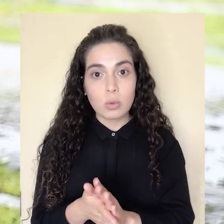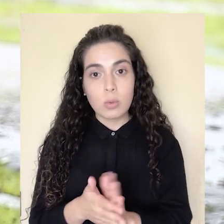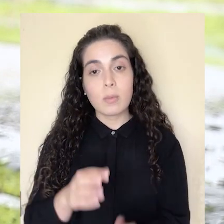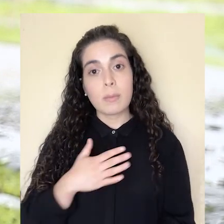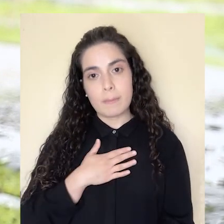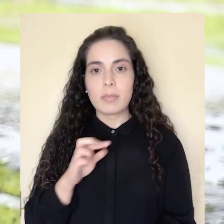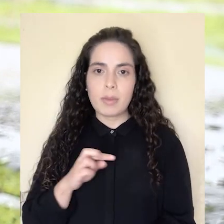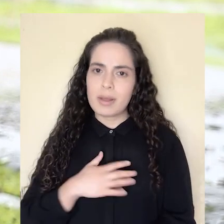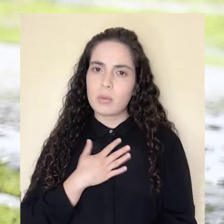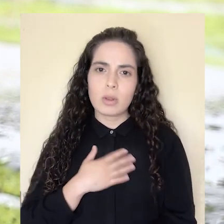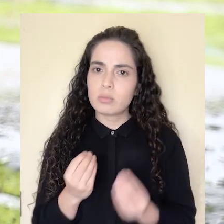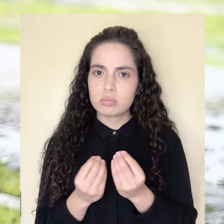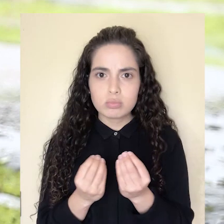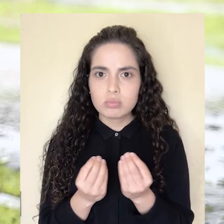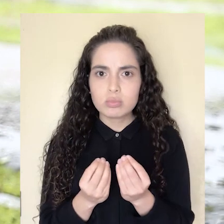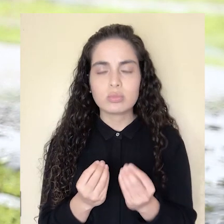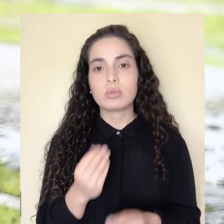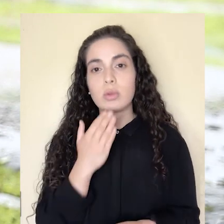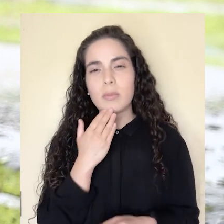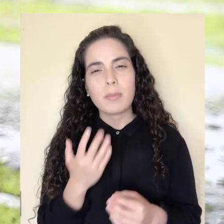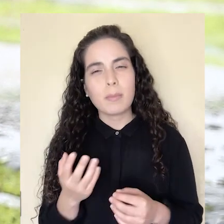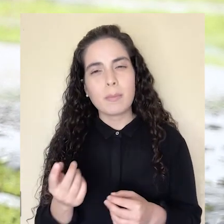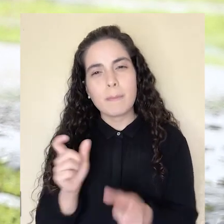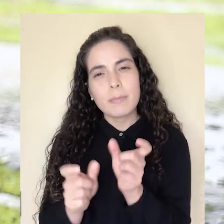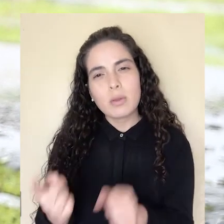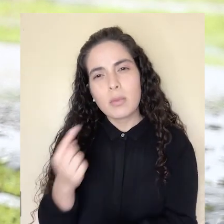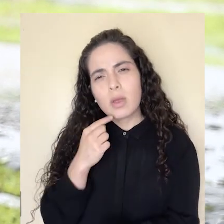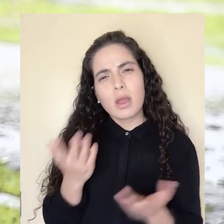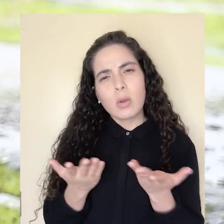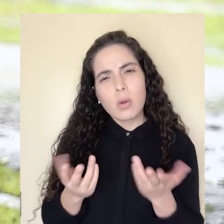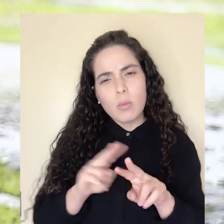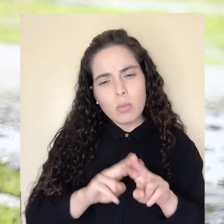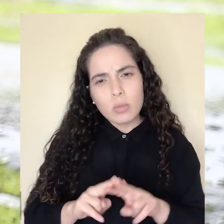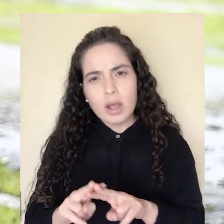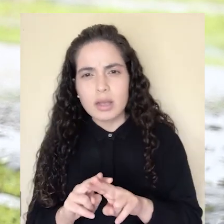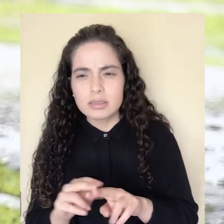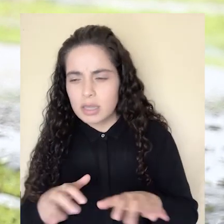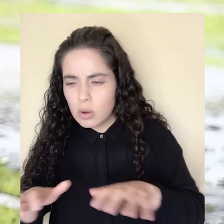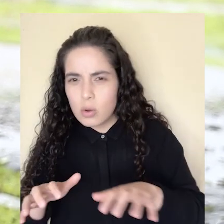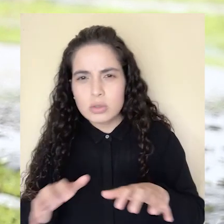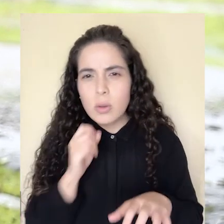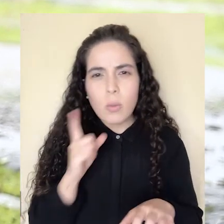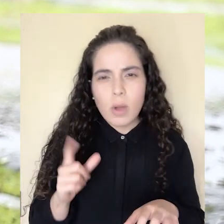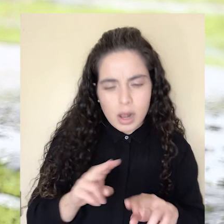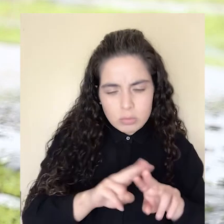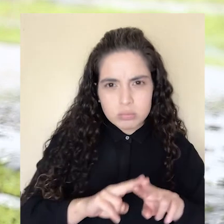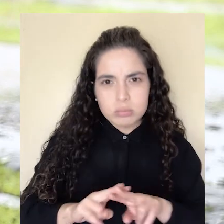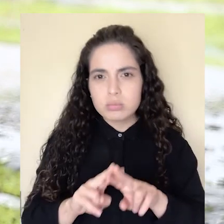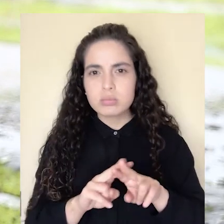miraba, le gustaba y cómo lo hace, qué materiales ocupa y todo preguntando.